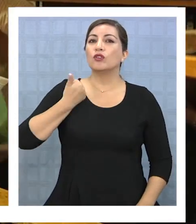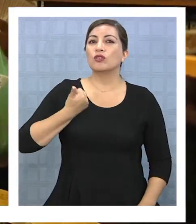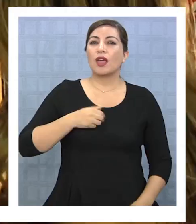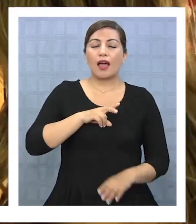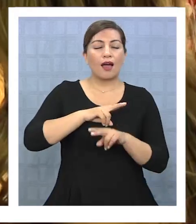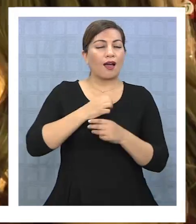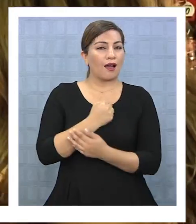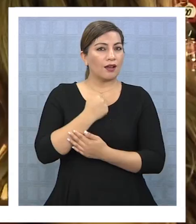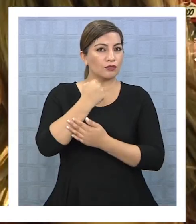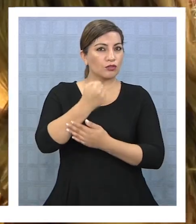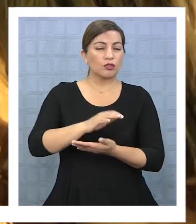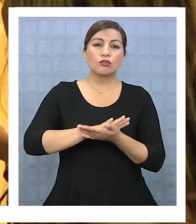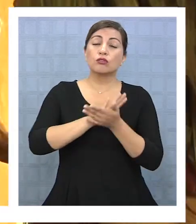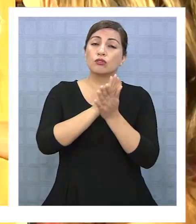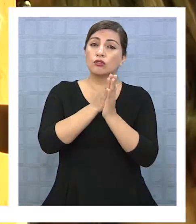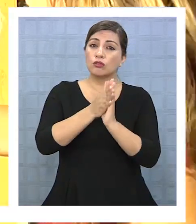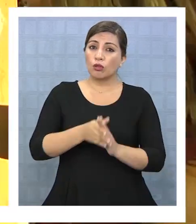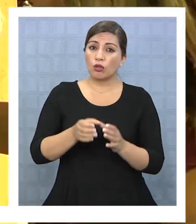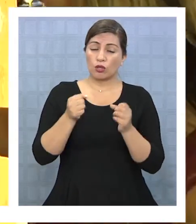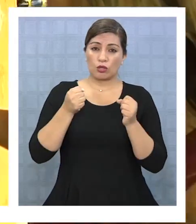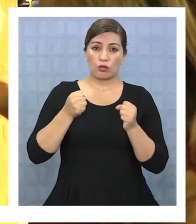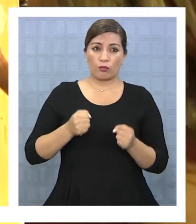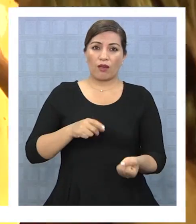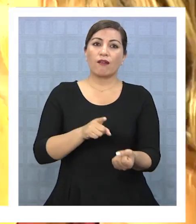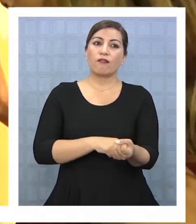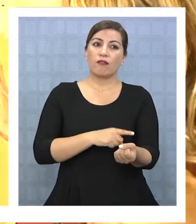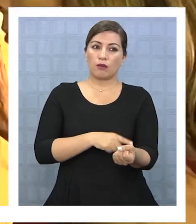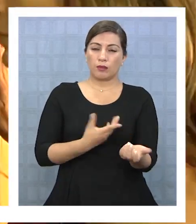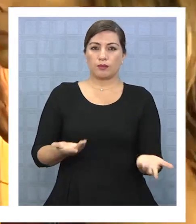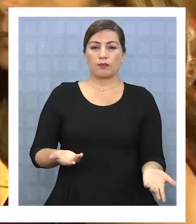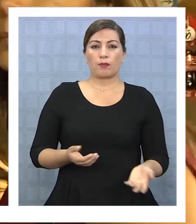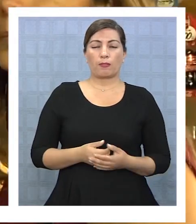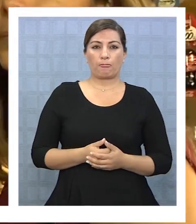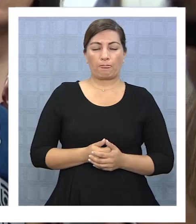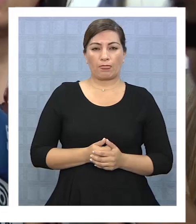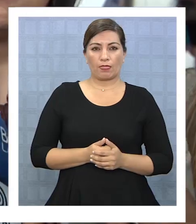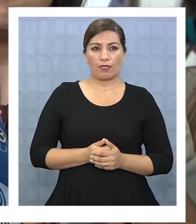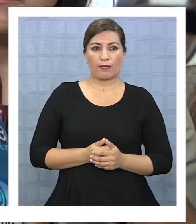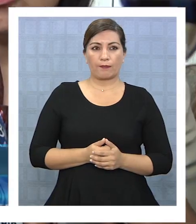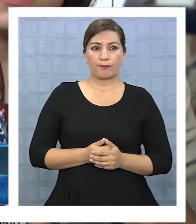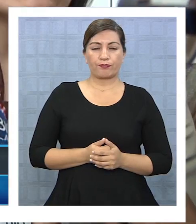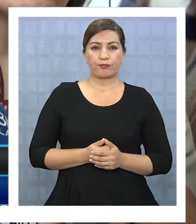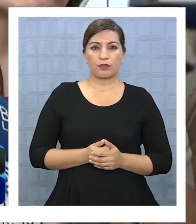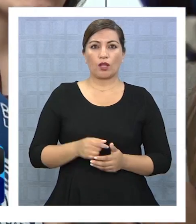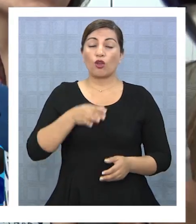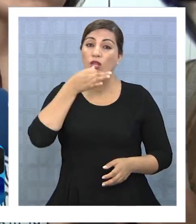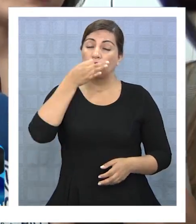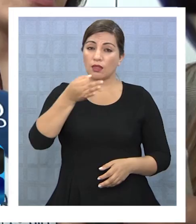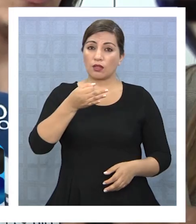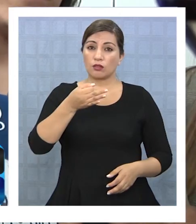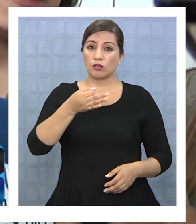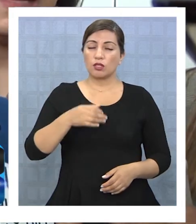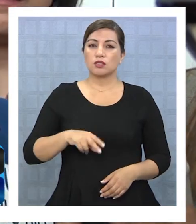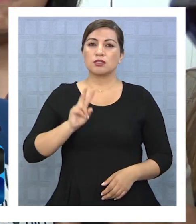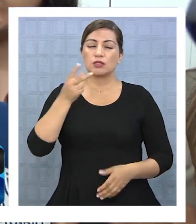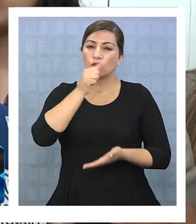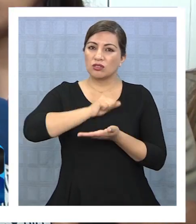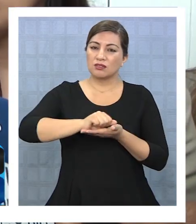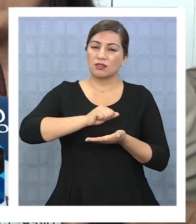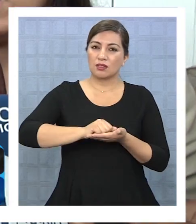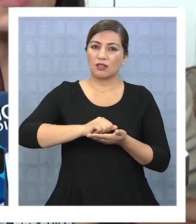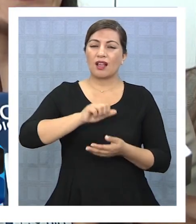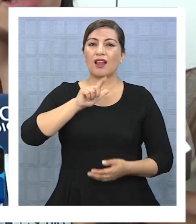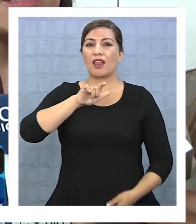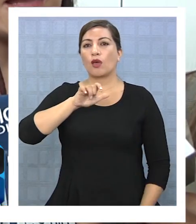disposición de ayudar en todos los aspectos posibles a la familia afectada. Lo que ha dicho el subsecretario Lewy, él se